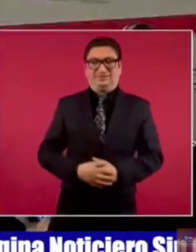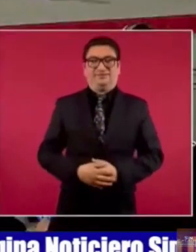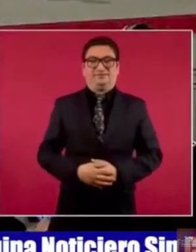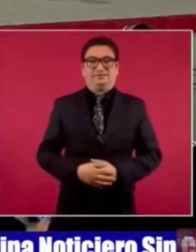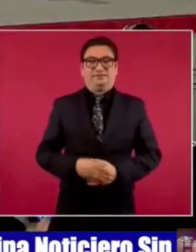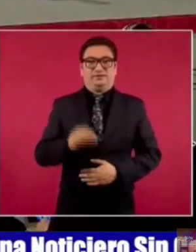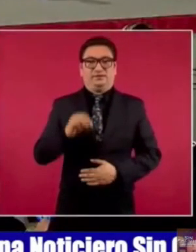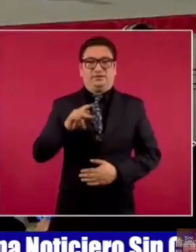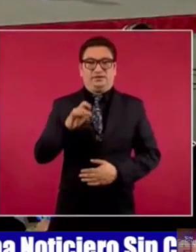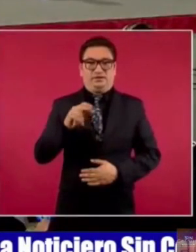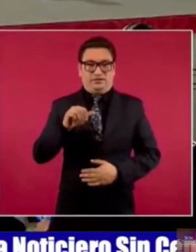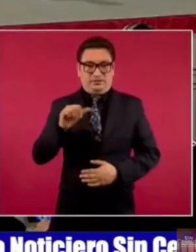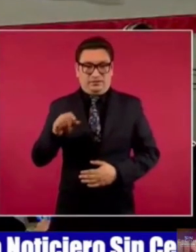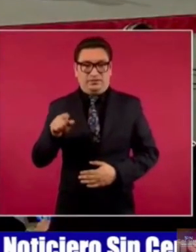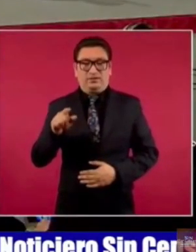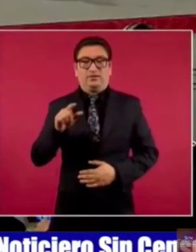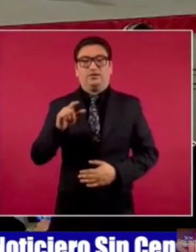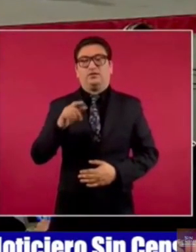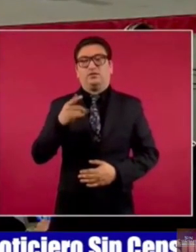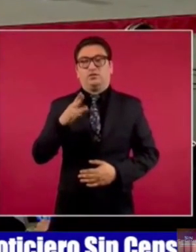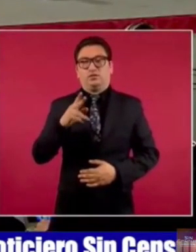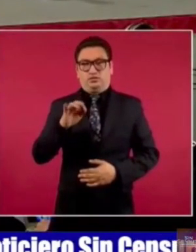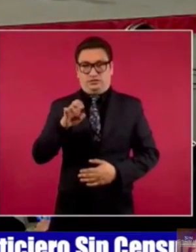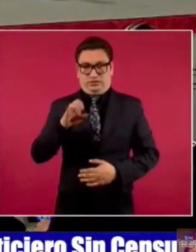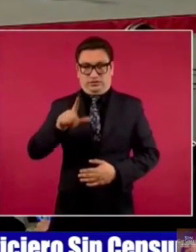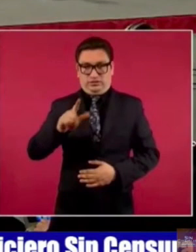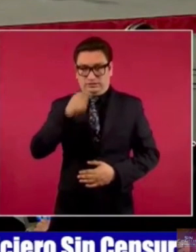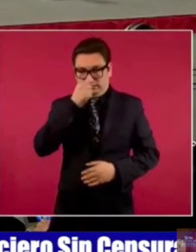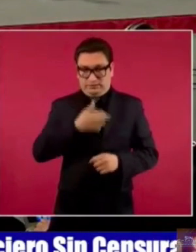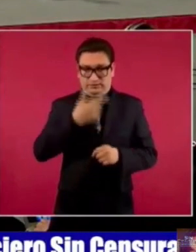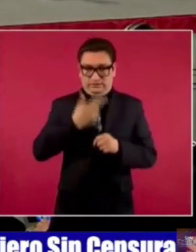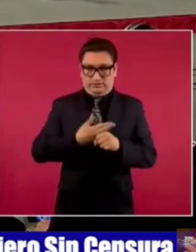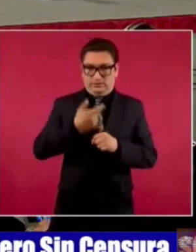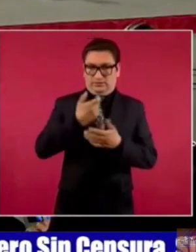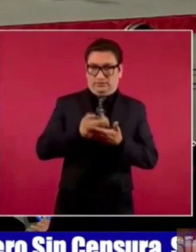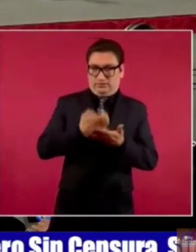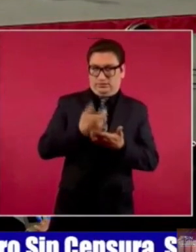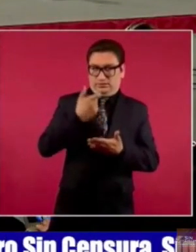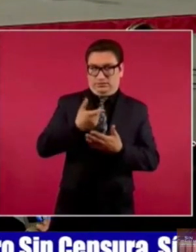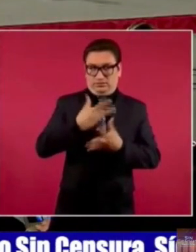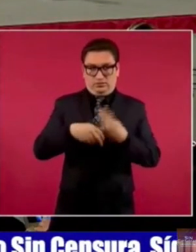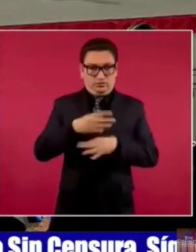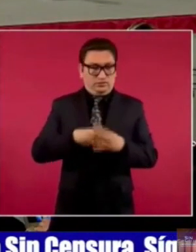la maestra Tatiana Cloutier, secretaria de Economía, que vamos a